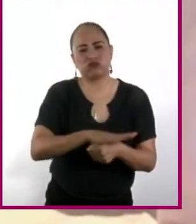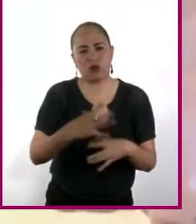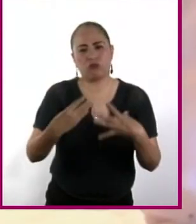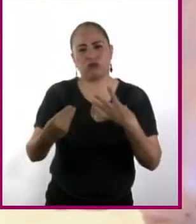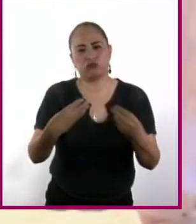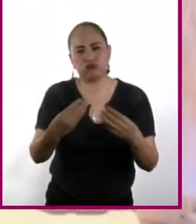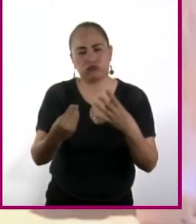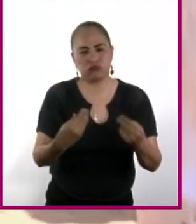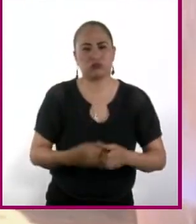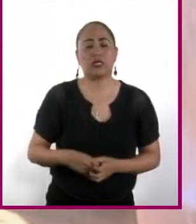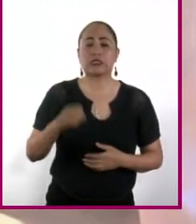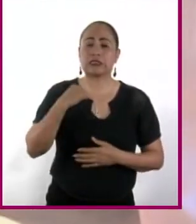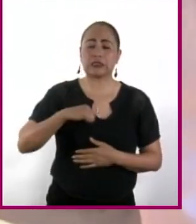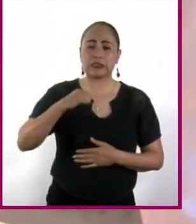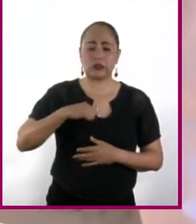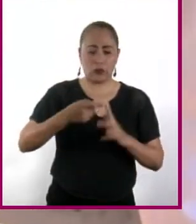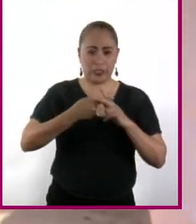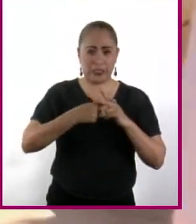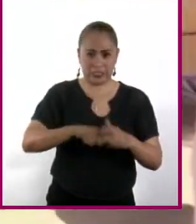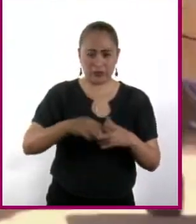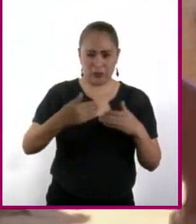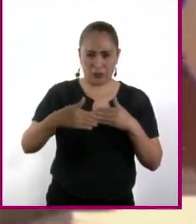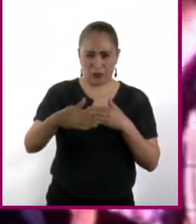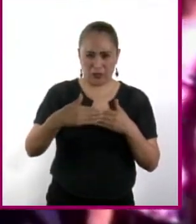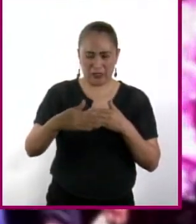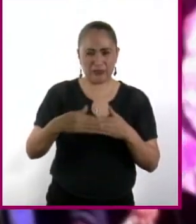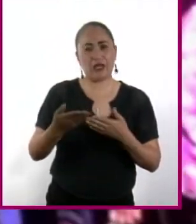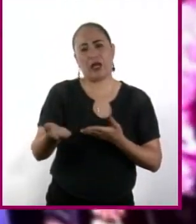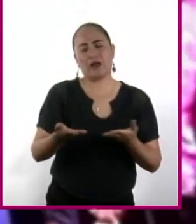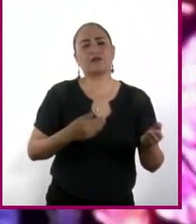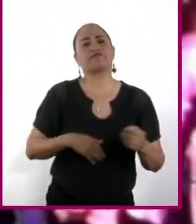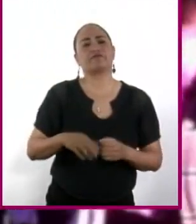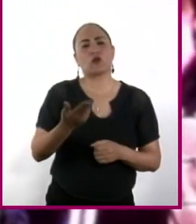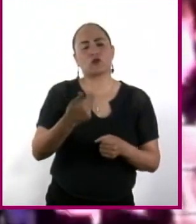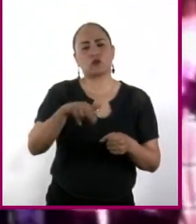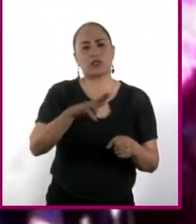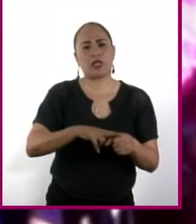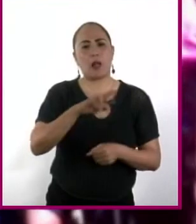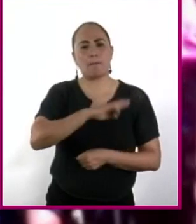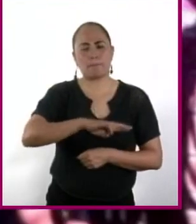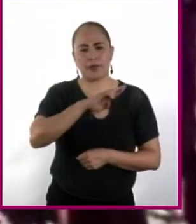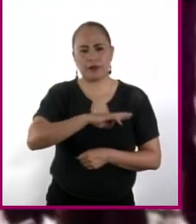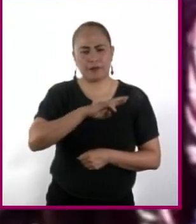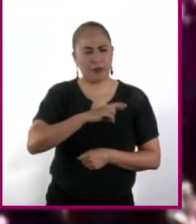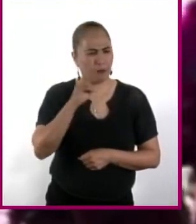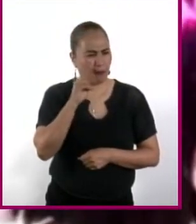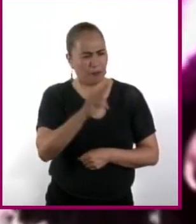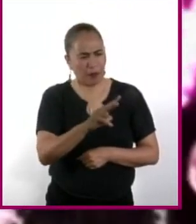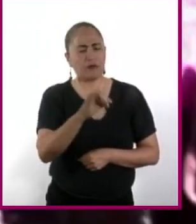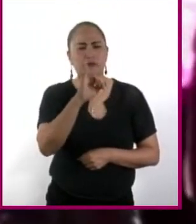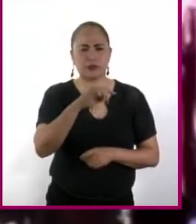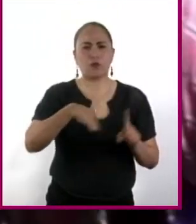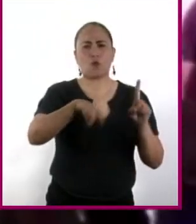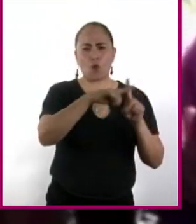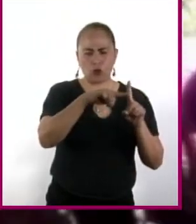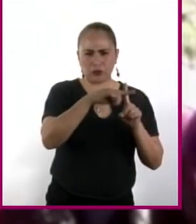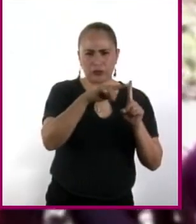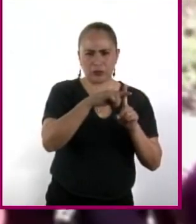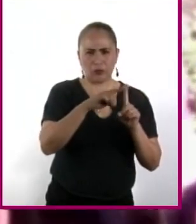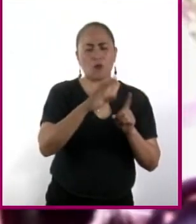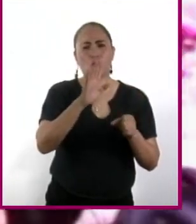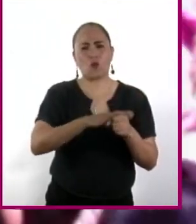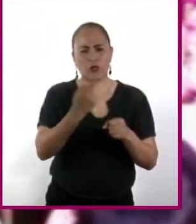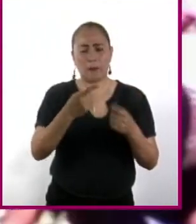del siglo, en México, la calidad de los servicios privados ha sido evaluada de forma positiva, debido a que no sufren de la saturación